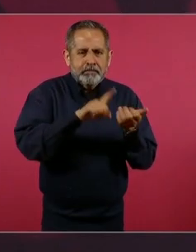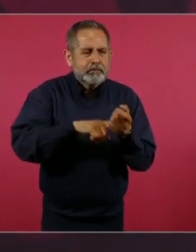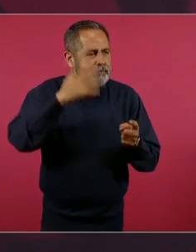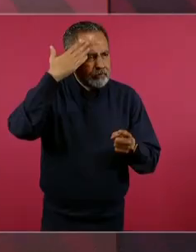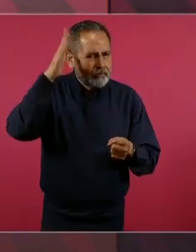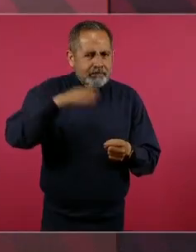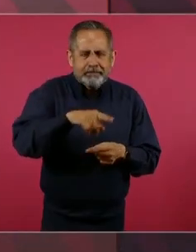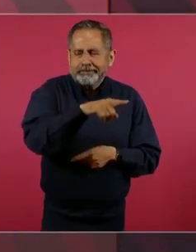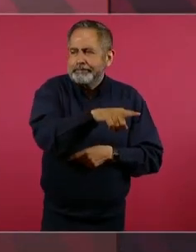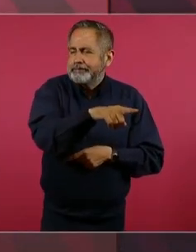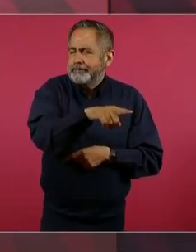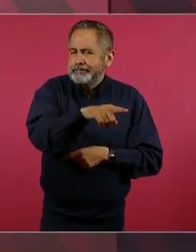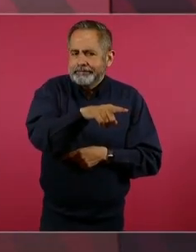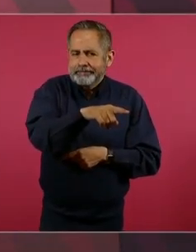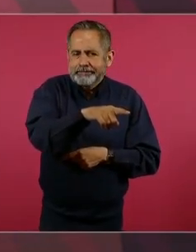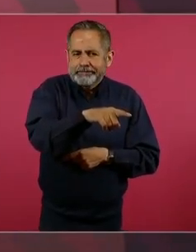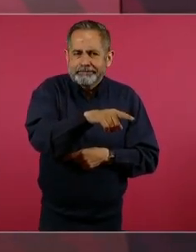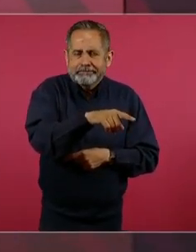señora